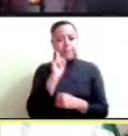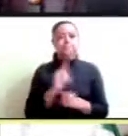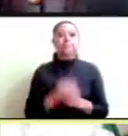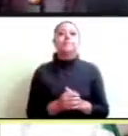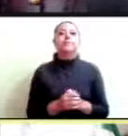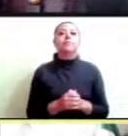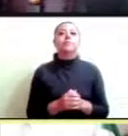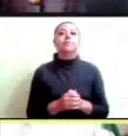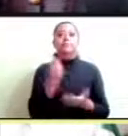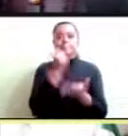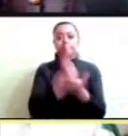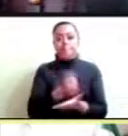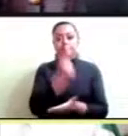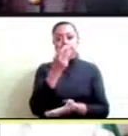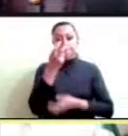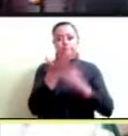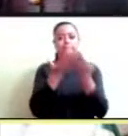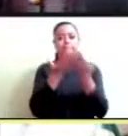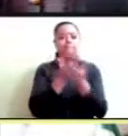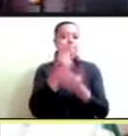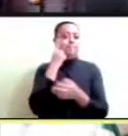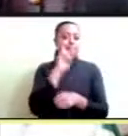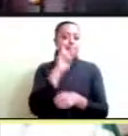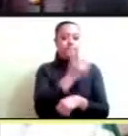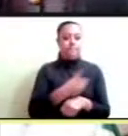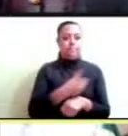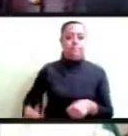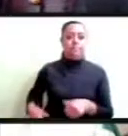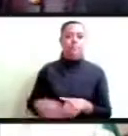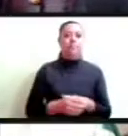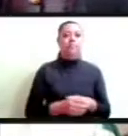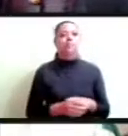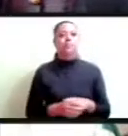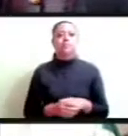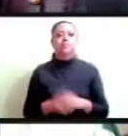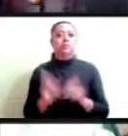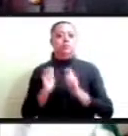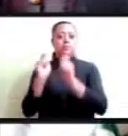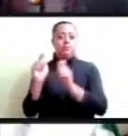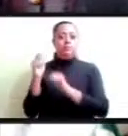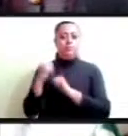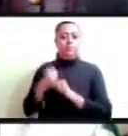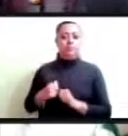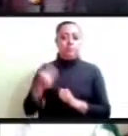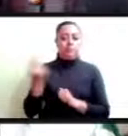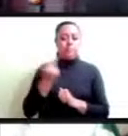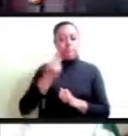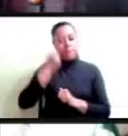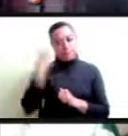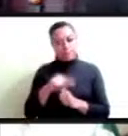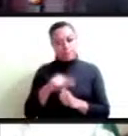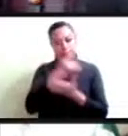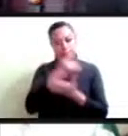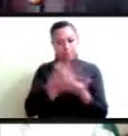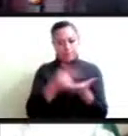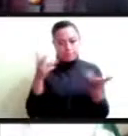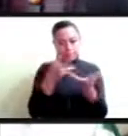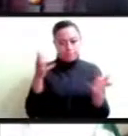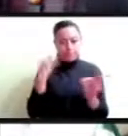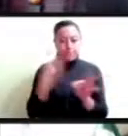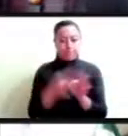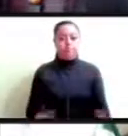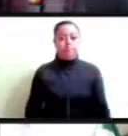Aprobada la propuesta, diputada presidenta. Remítase a las autoridades correspondientes para los efectos legales a que haya lugar.